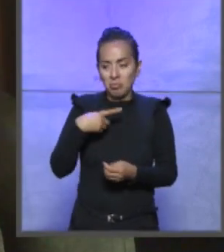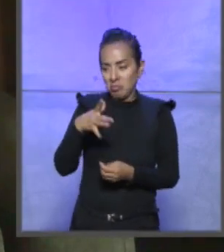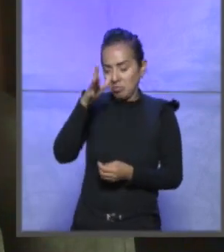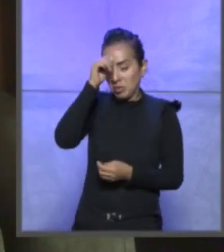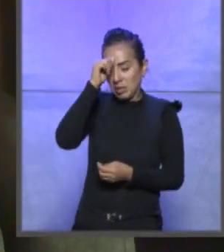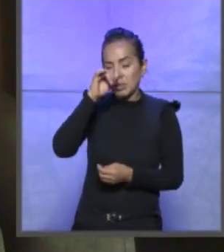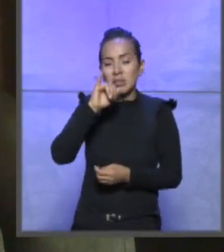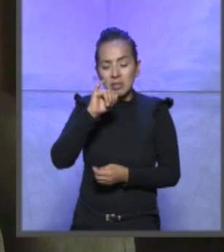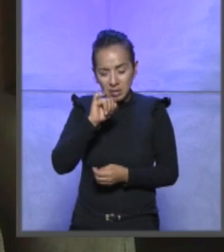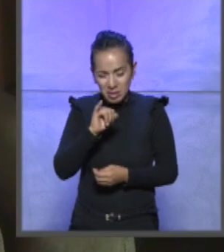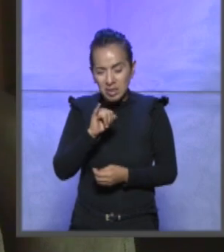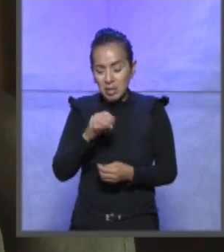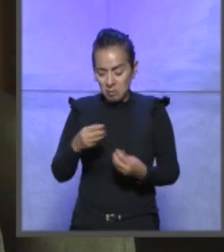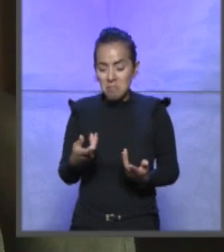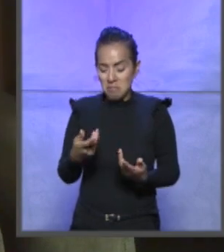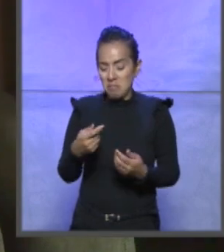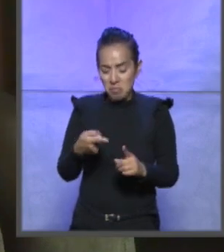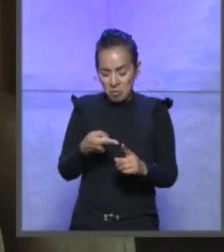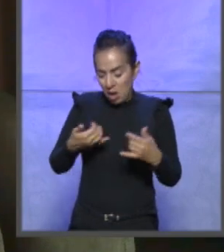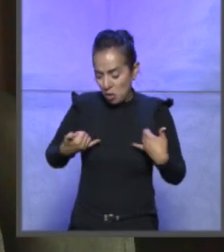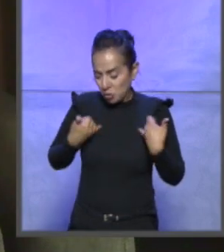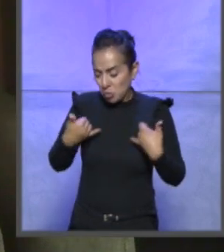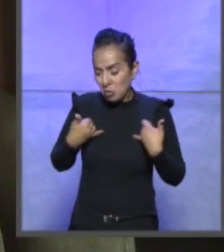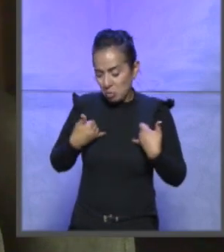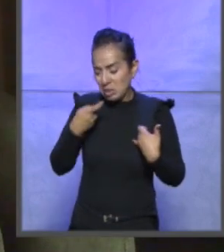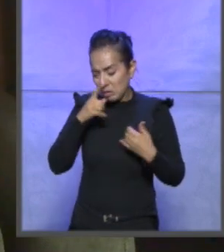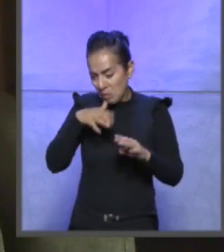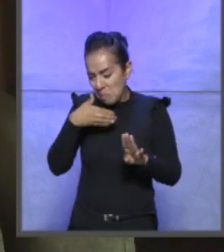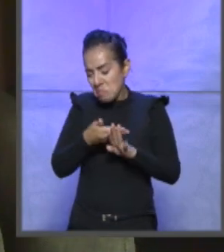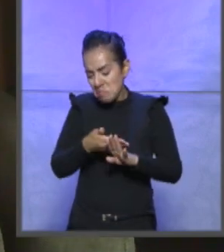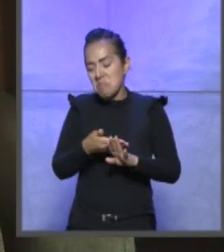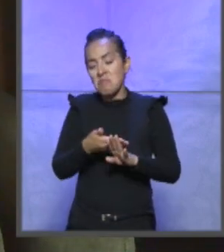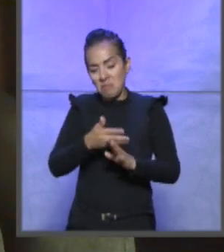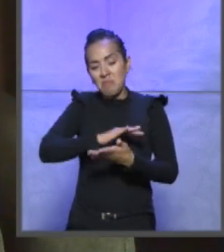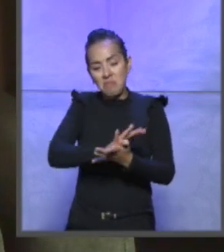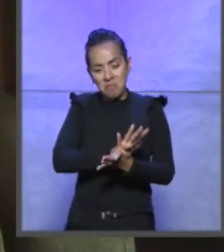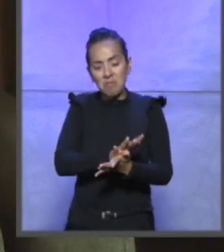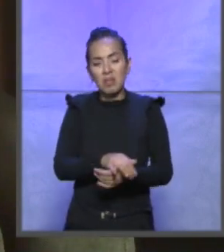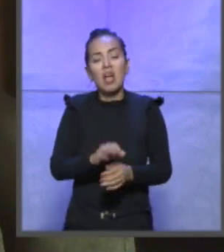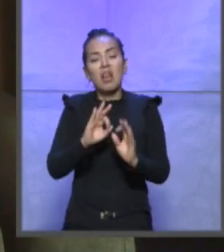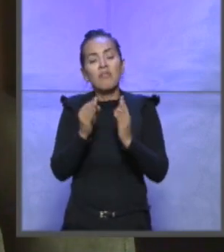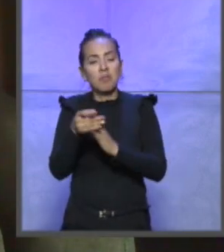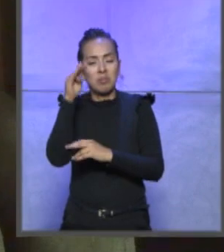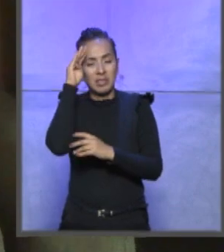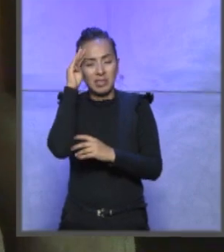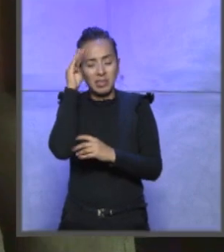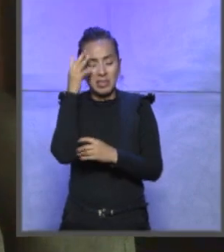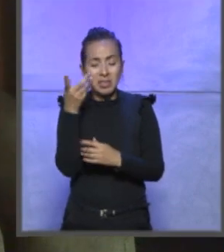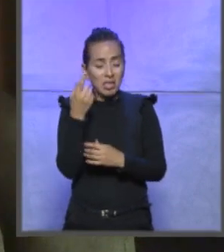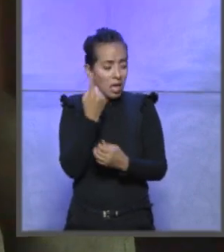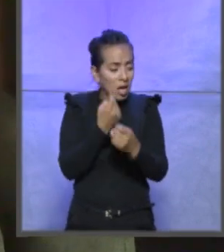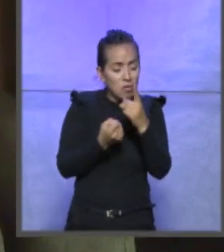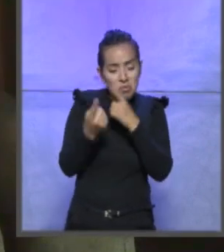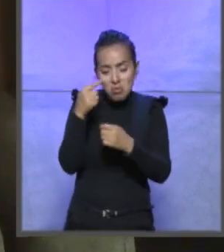concuerdo totalmente, sí vivimos como juventud, como jóvenes, una discriminación en la parte pragmática. Y los